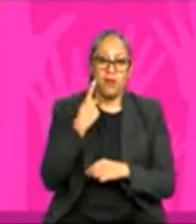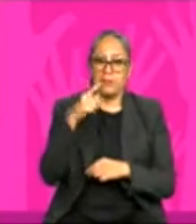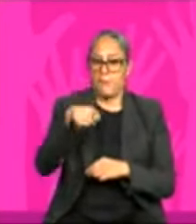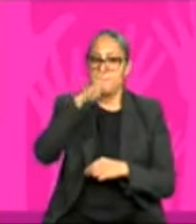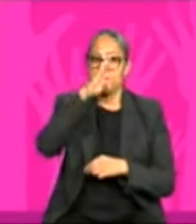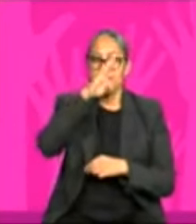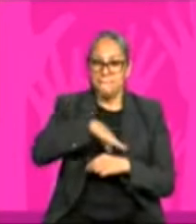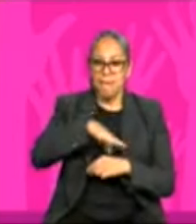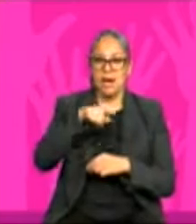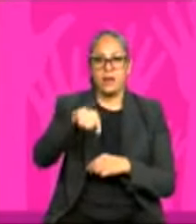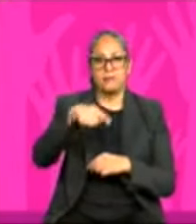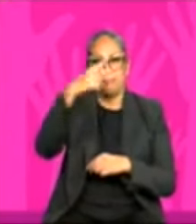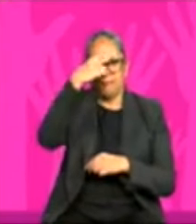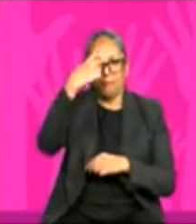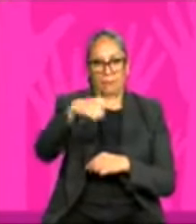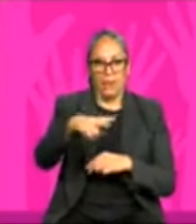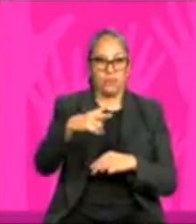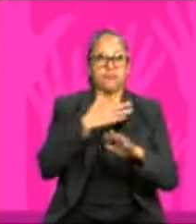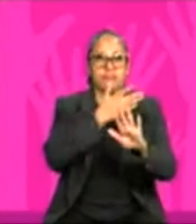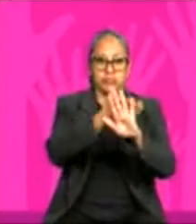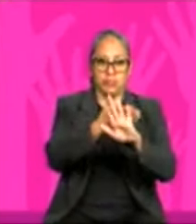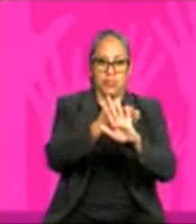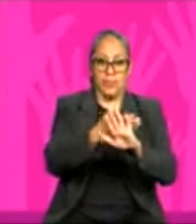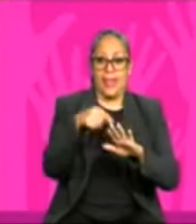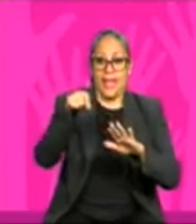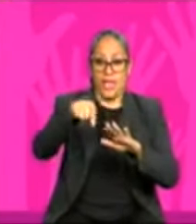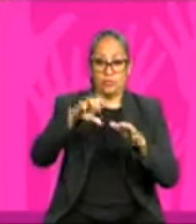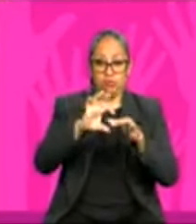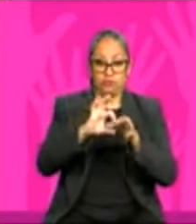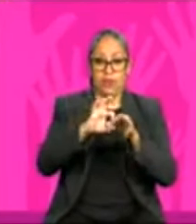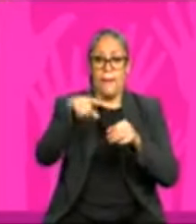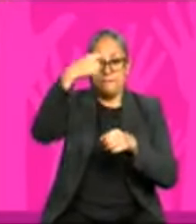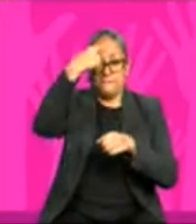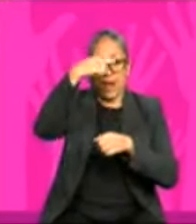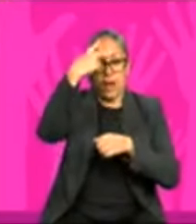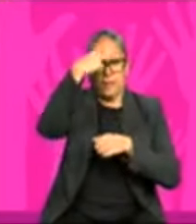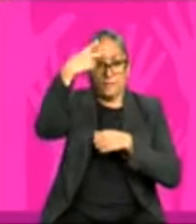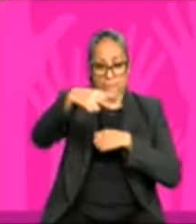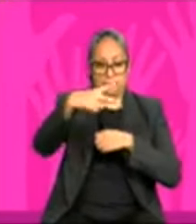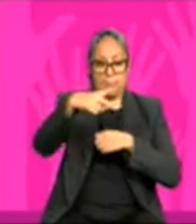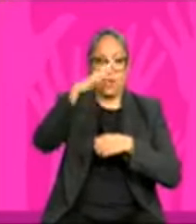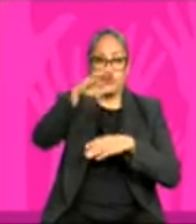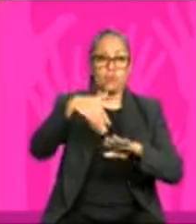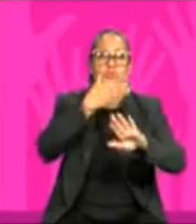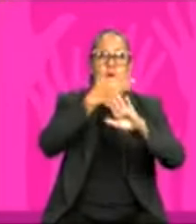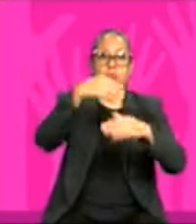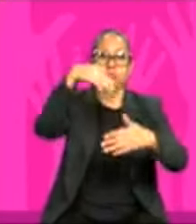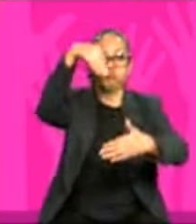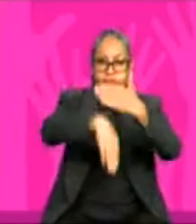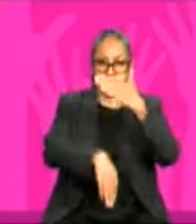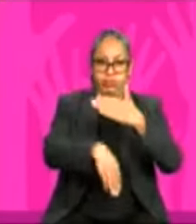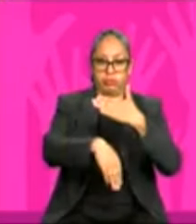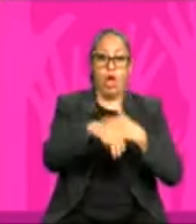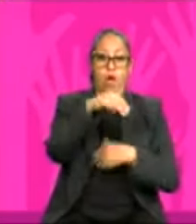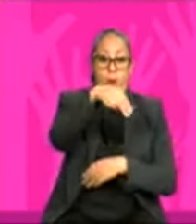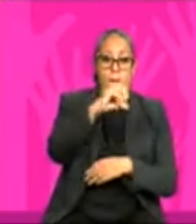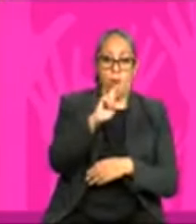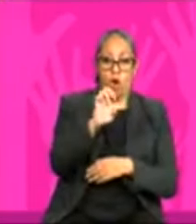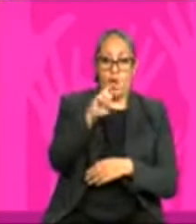hizo a México. Ellos sumieron a México en la pobreza y en la violencia. Morena representa